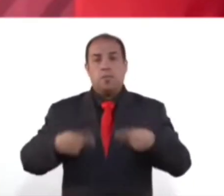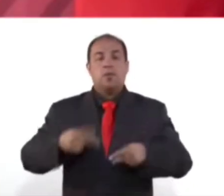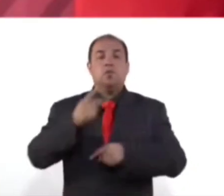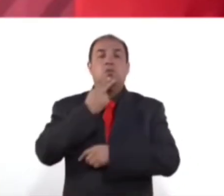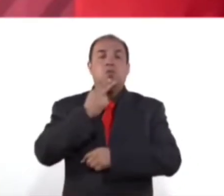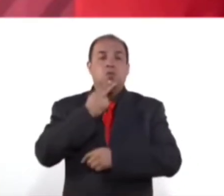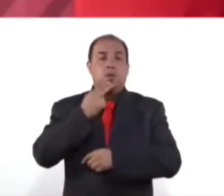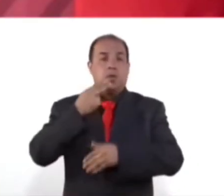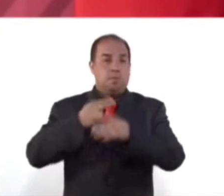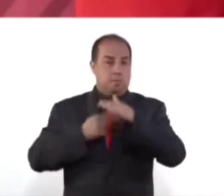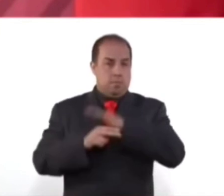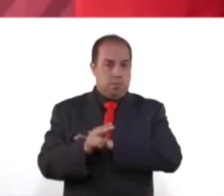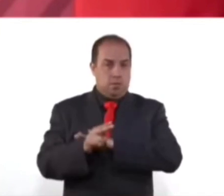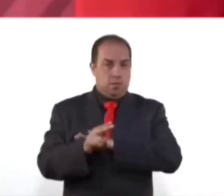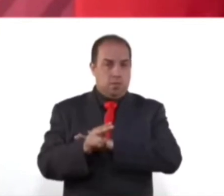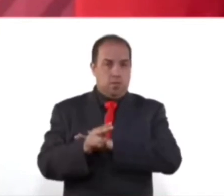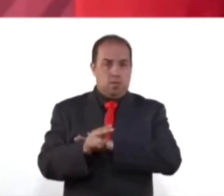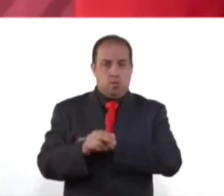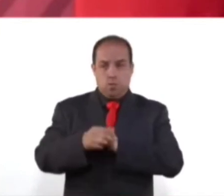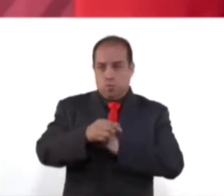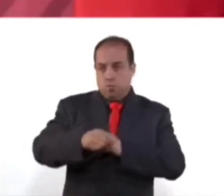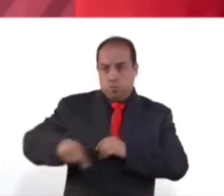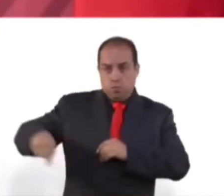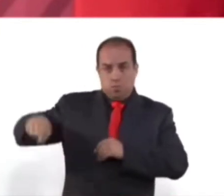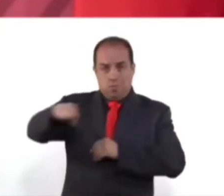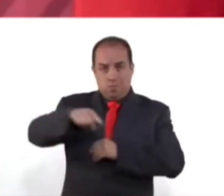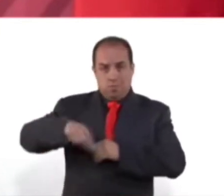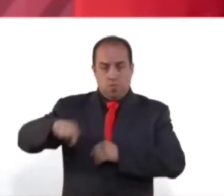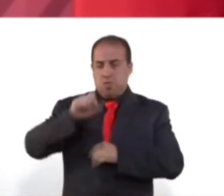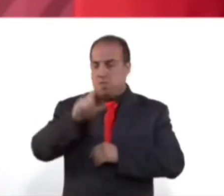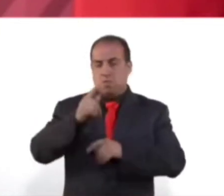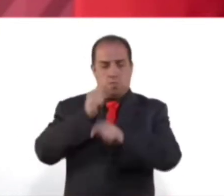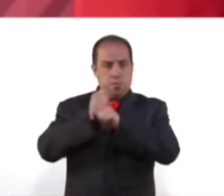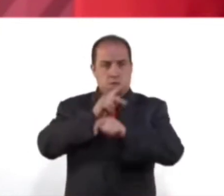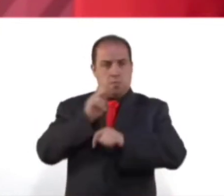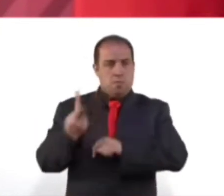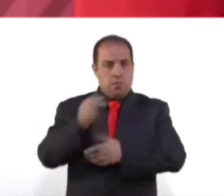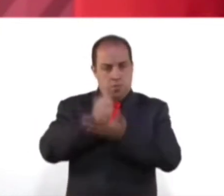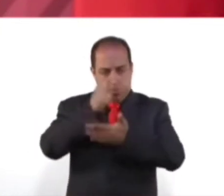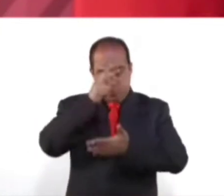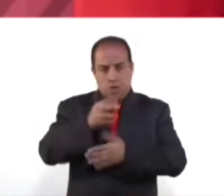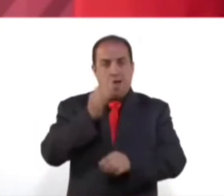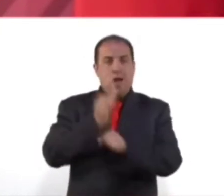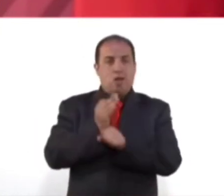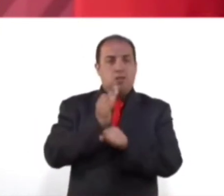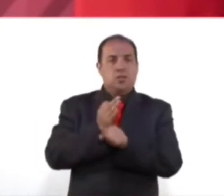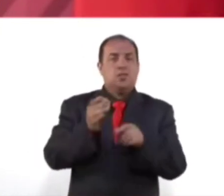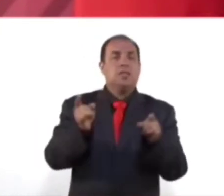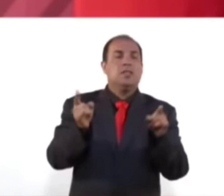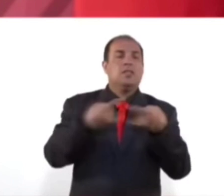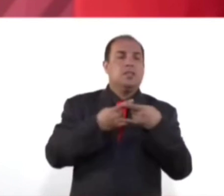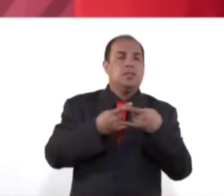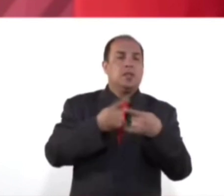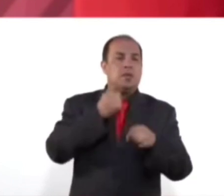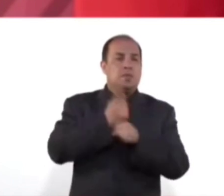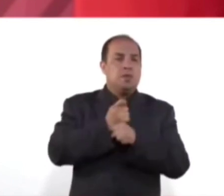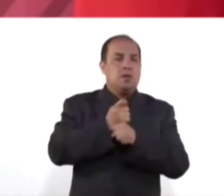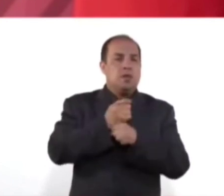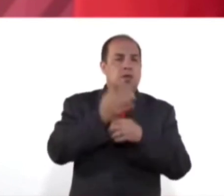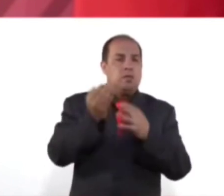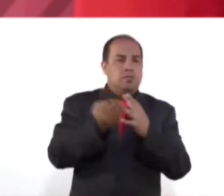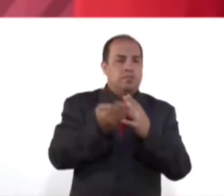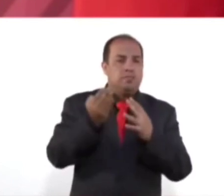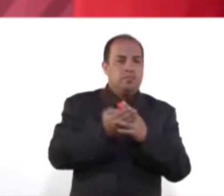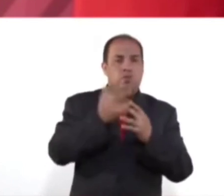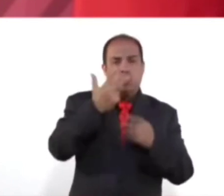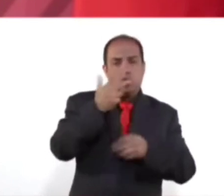usuarios del metro y del transporte público en la Ciudad de México. Porque en este cierre, que en una primera fase dura 8 meses y